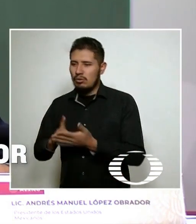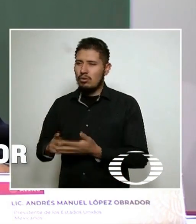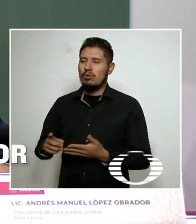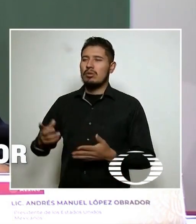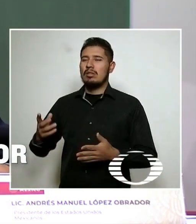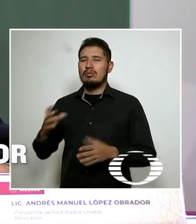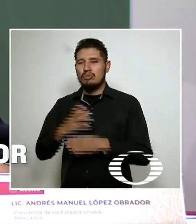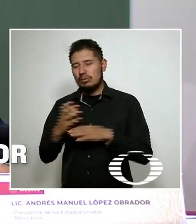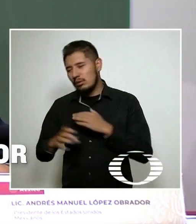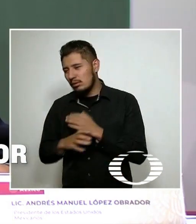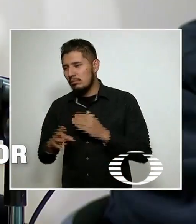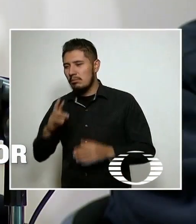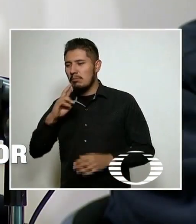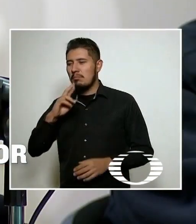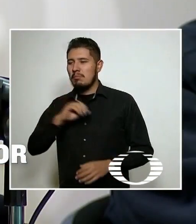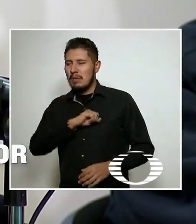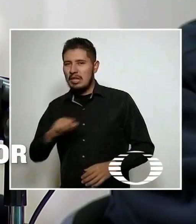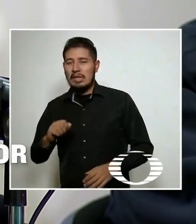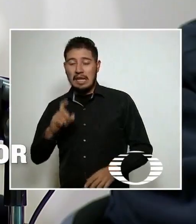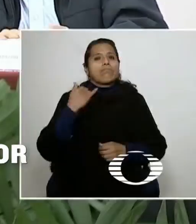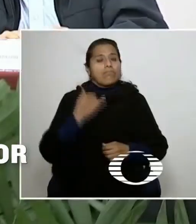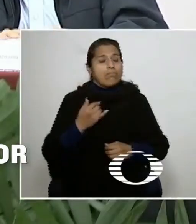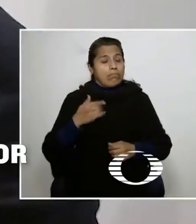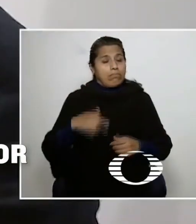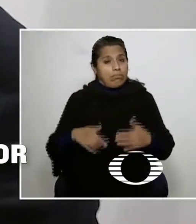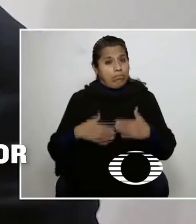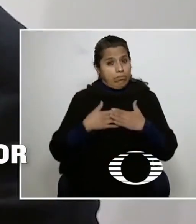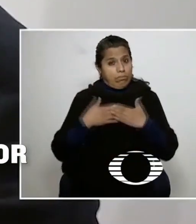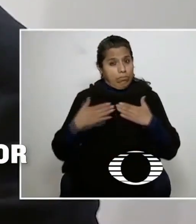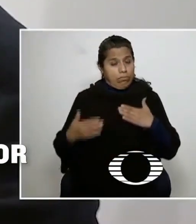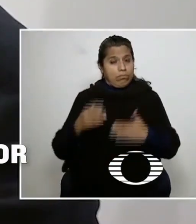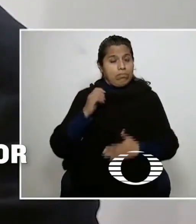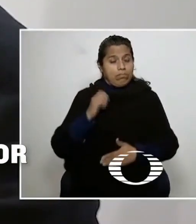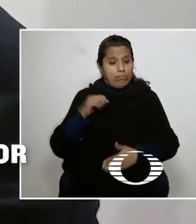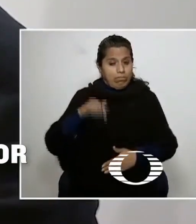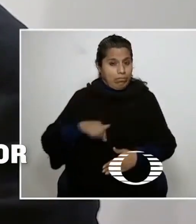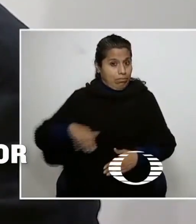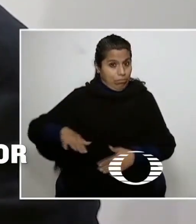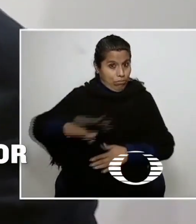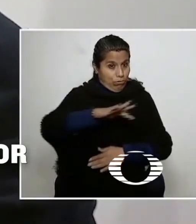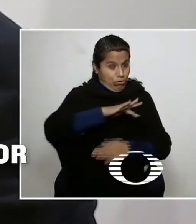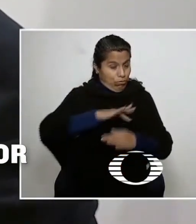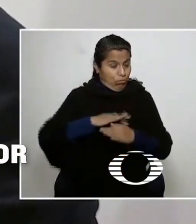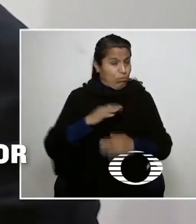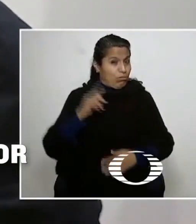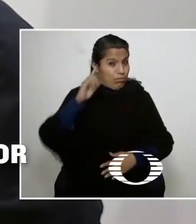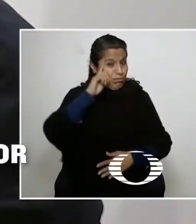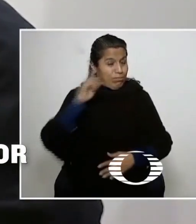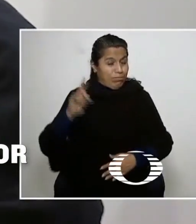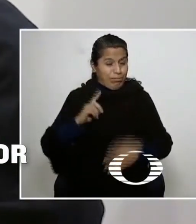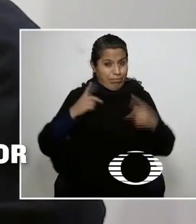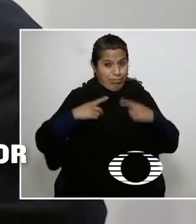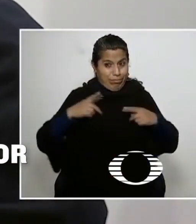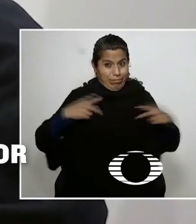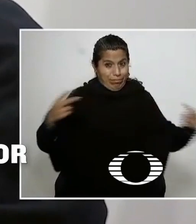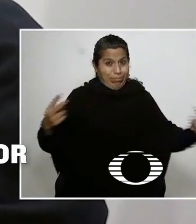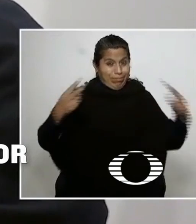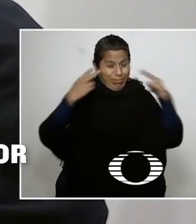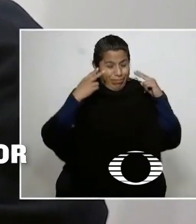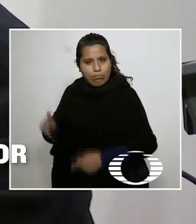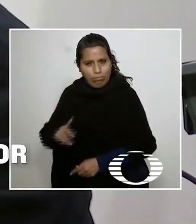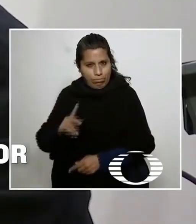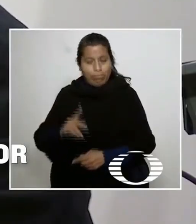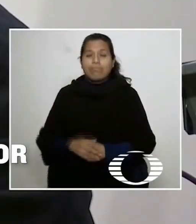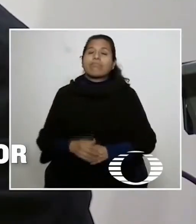de la inseguridad y de la violencia. Decirle al pueblo de Zacatecas que vamos a estar muy